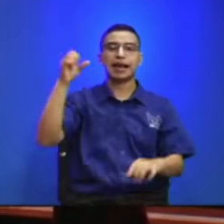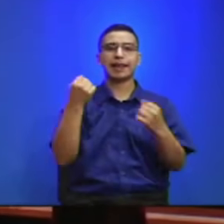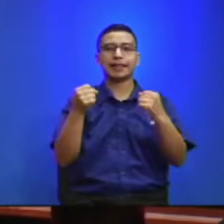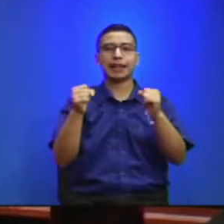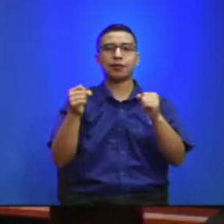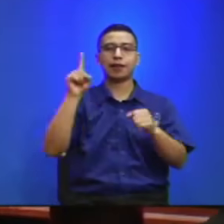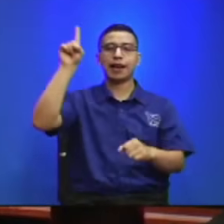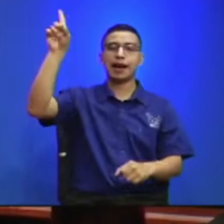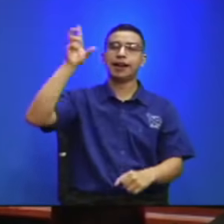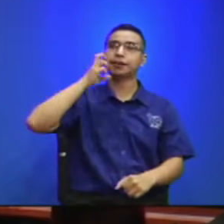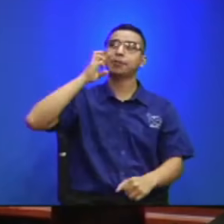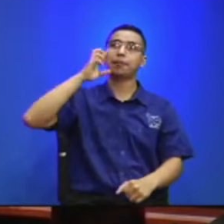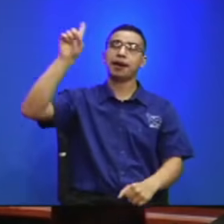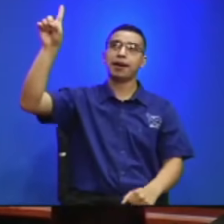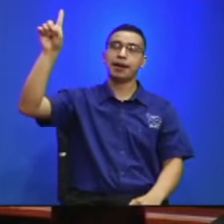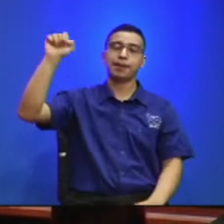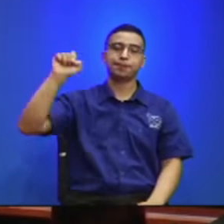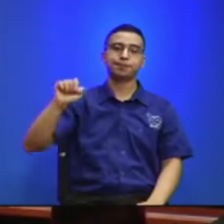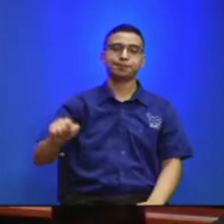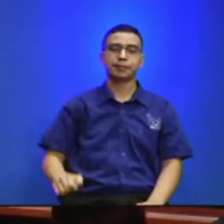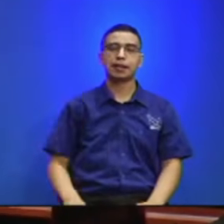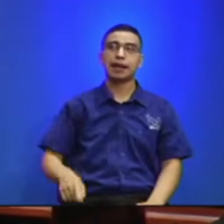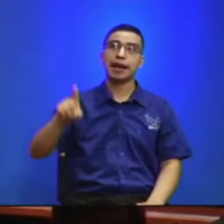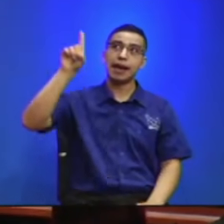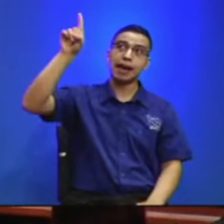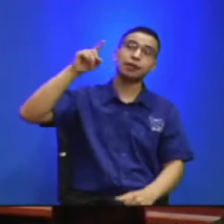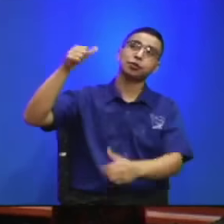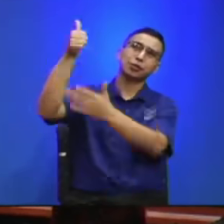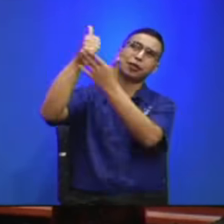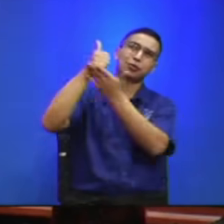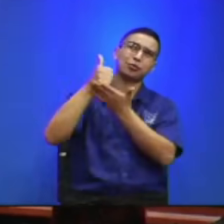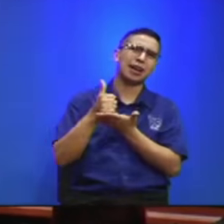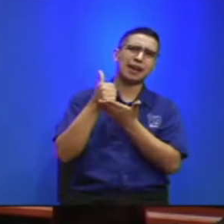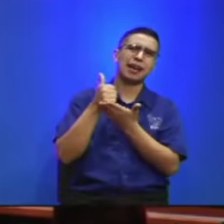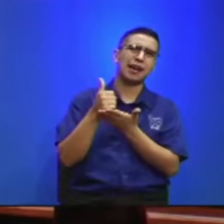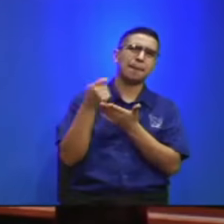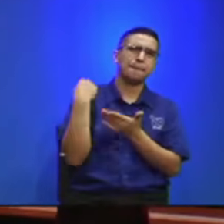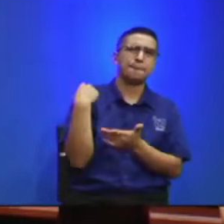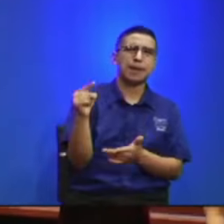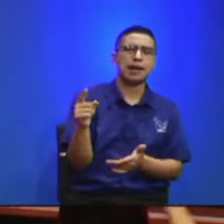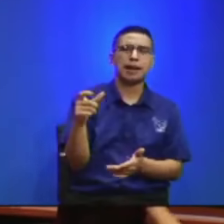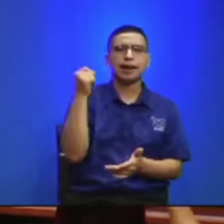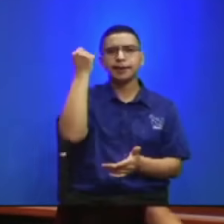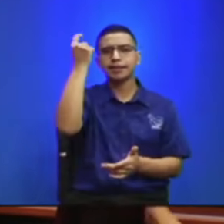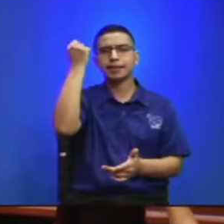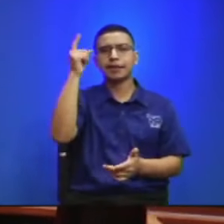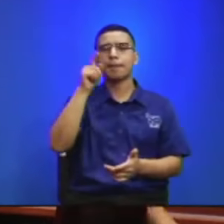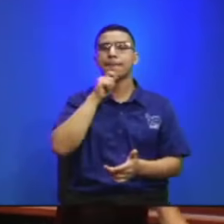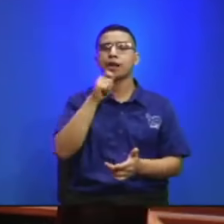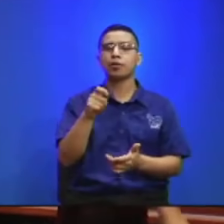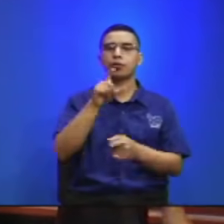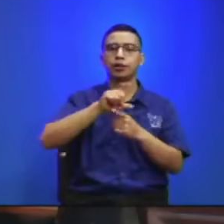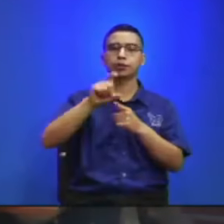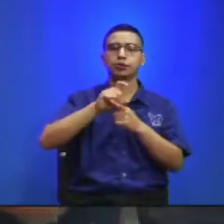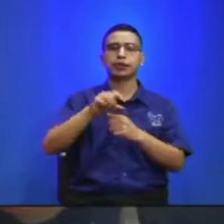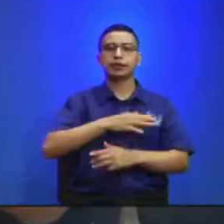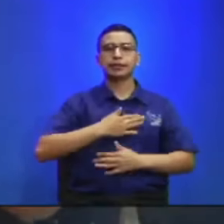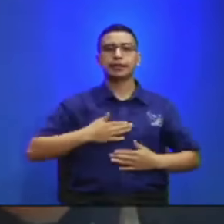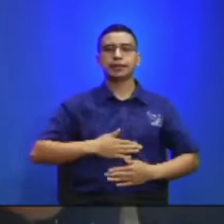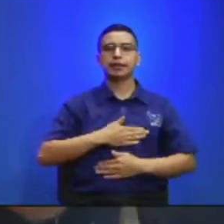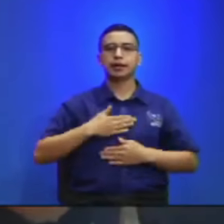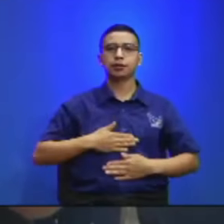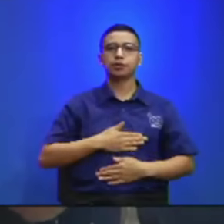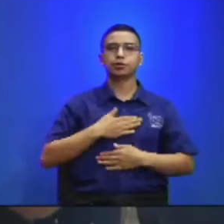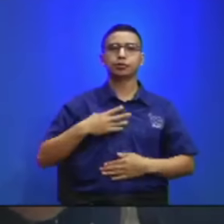mientras permanezcamos con la conciencia despierta a esa grandísima realidad será un deleite para nuestra vida